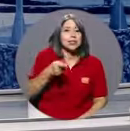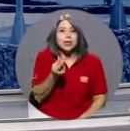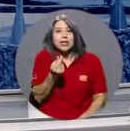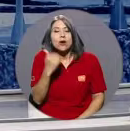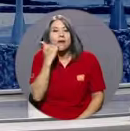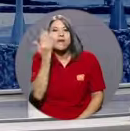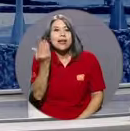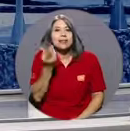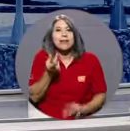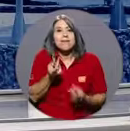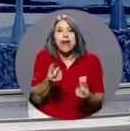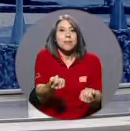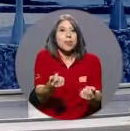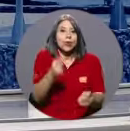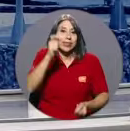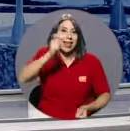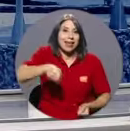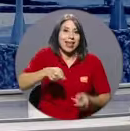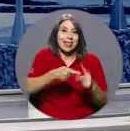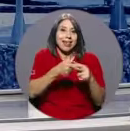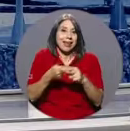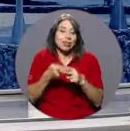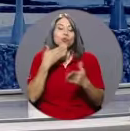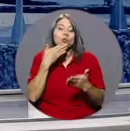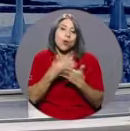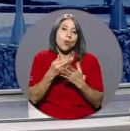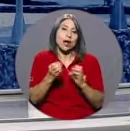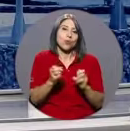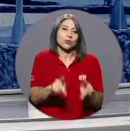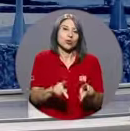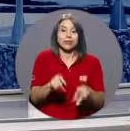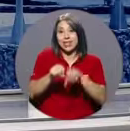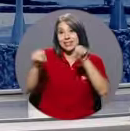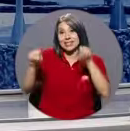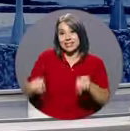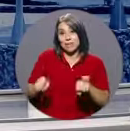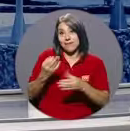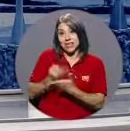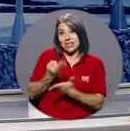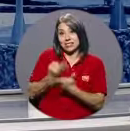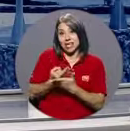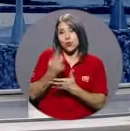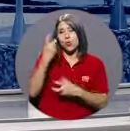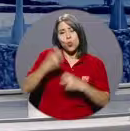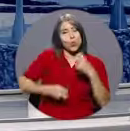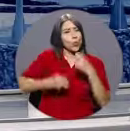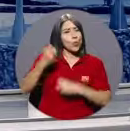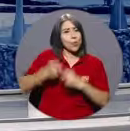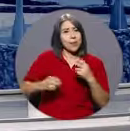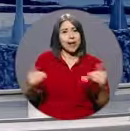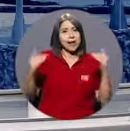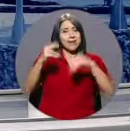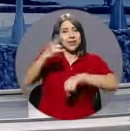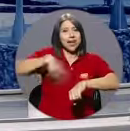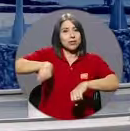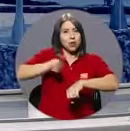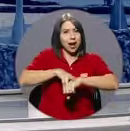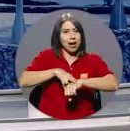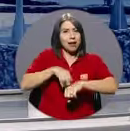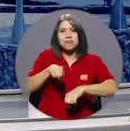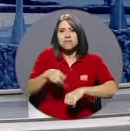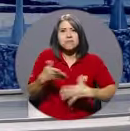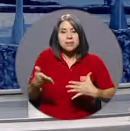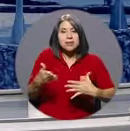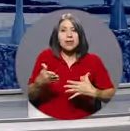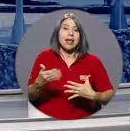dinero fácil, rápido, las tarjetas de crédito son una buena opción. El sistema financiero tiene un gran problema a nivel nacional, que lo comentábamos ahora, que